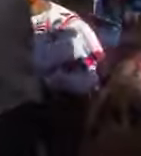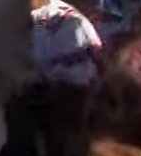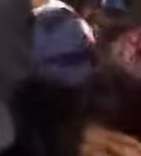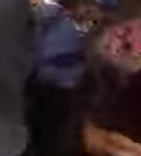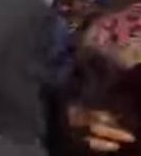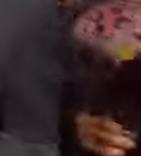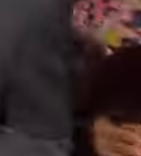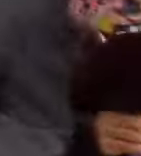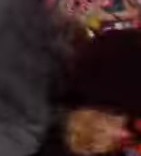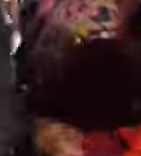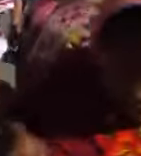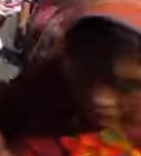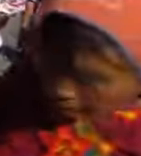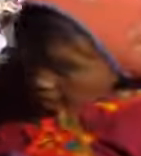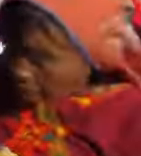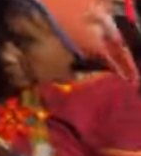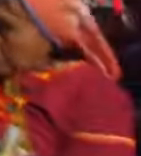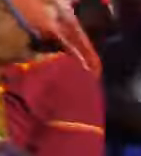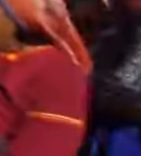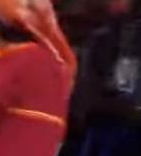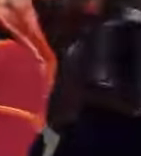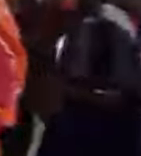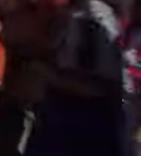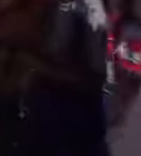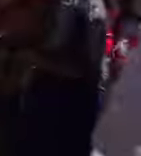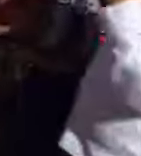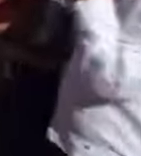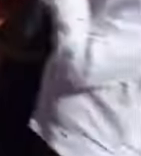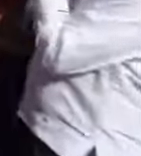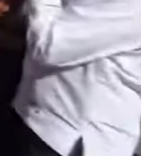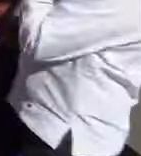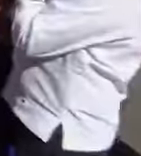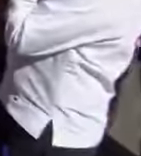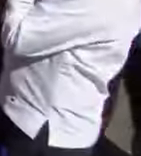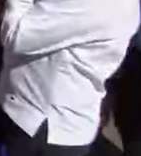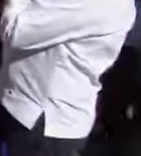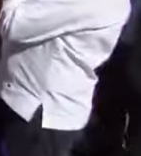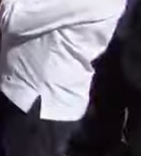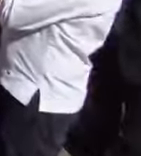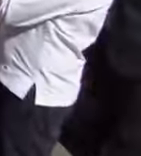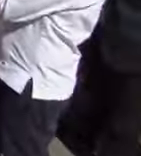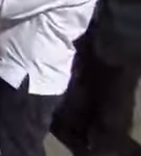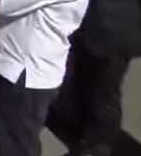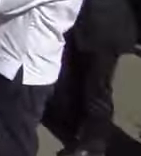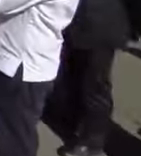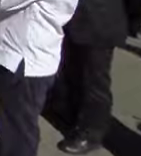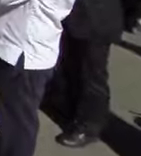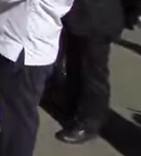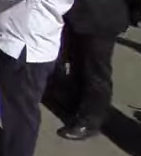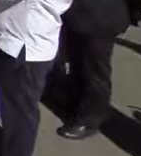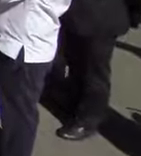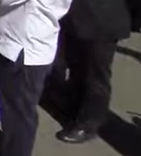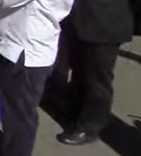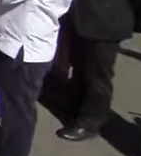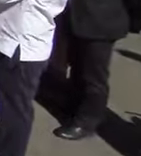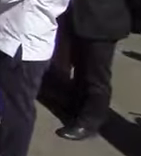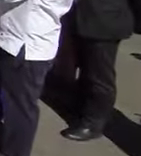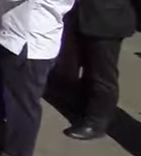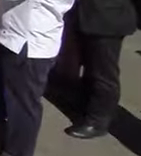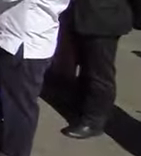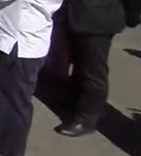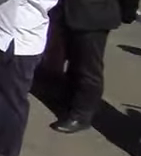Confiamos en la cuarta transformación. Y además, puede ser que este año vamos a un lugar. El año